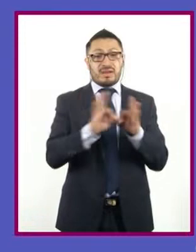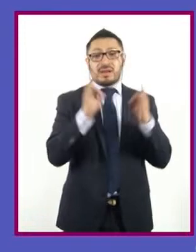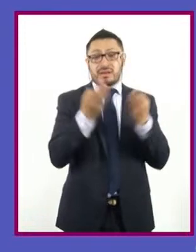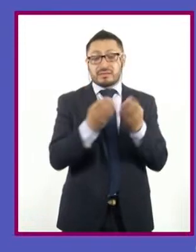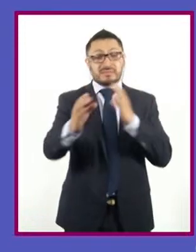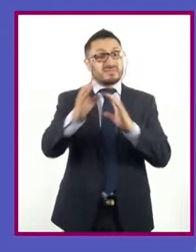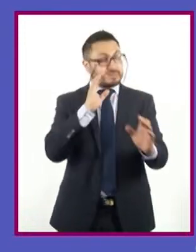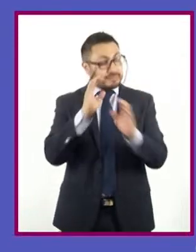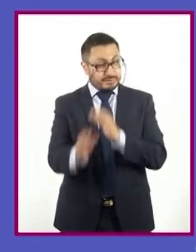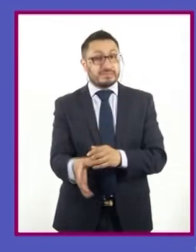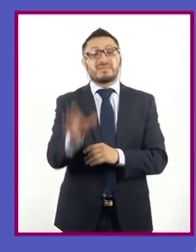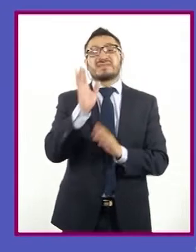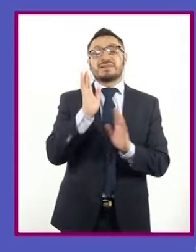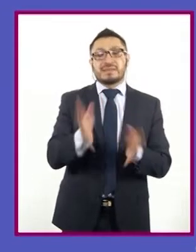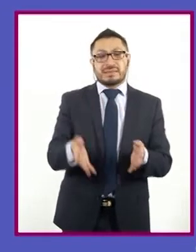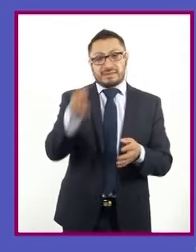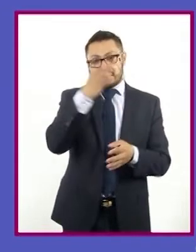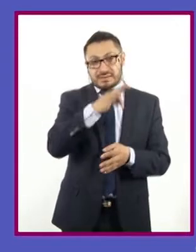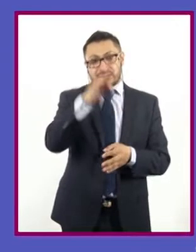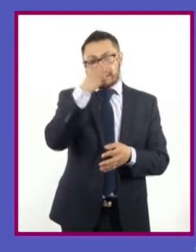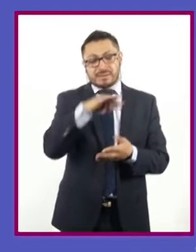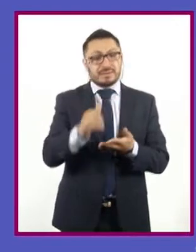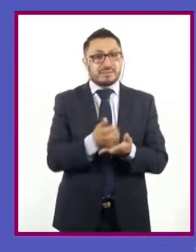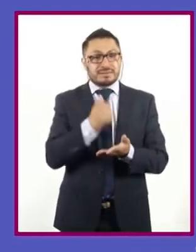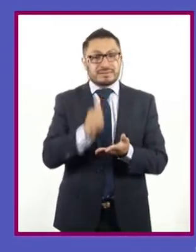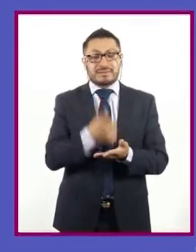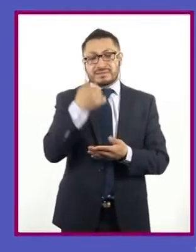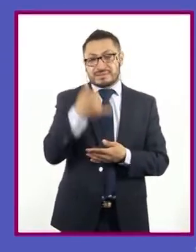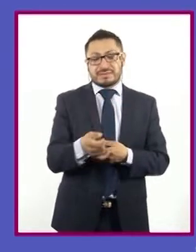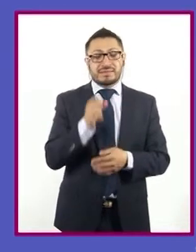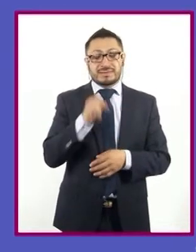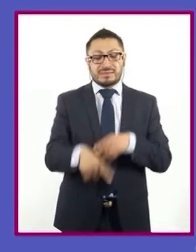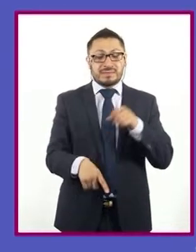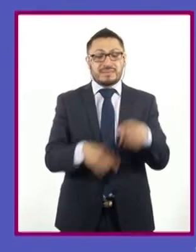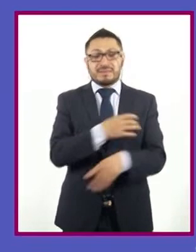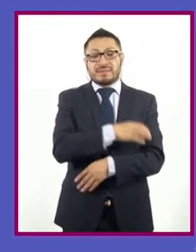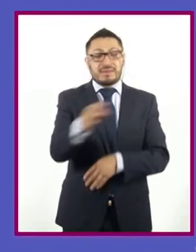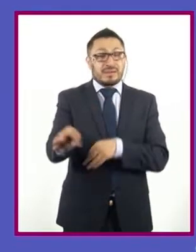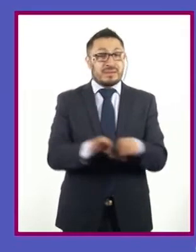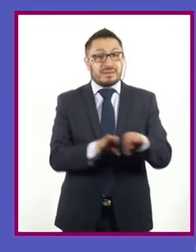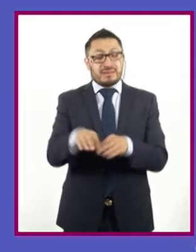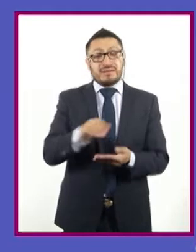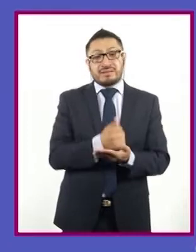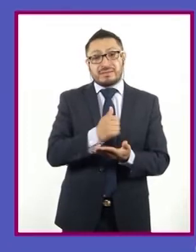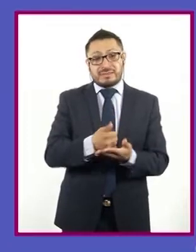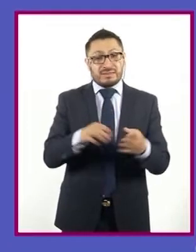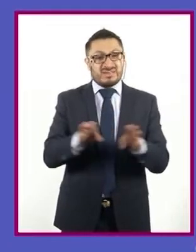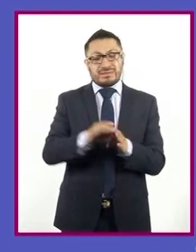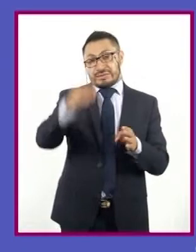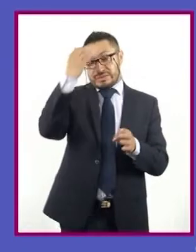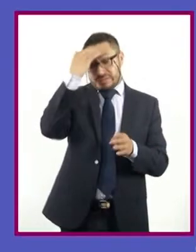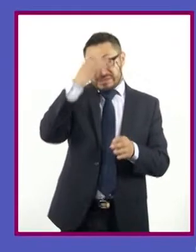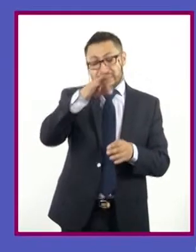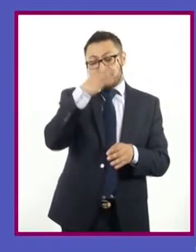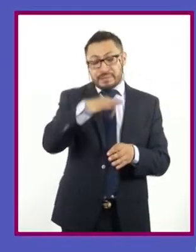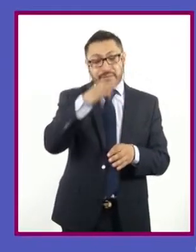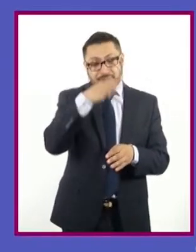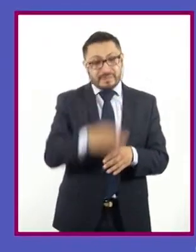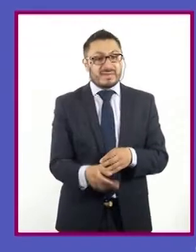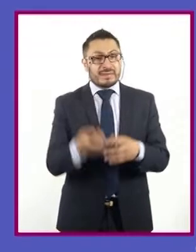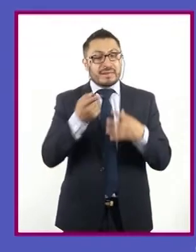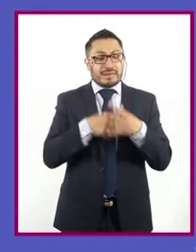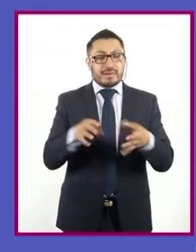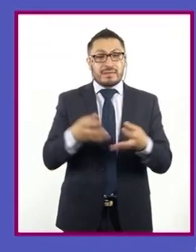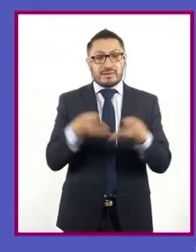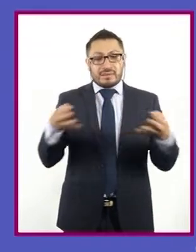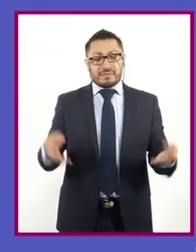comunicación. Se han dedicado fiestas al arroz y al cultivo del arroz, tales como la conocida fiesta de iniciación de la tierra, que